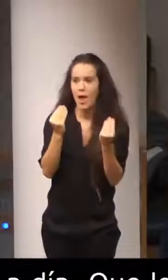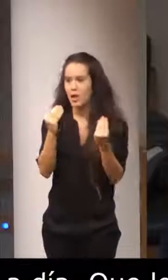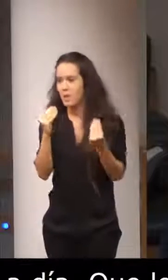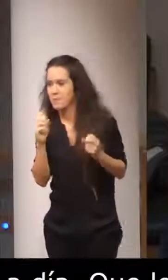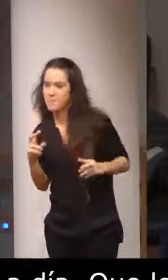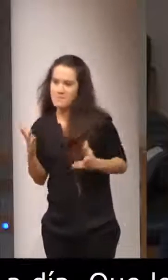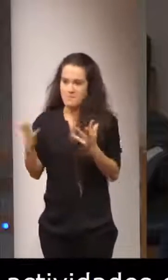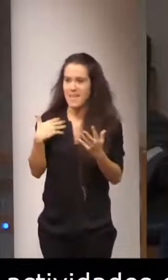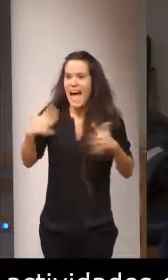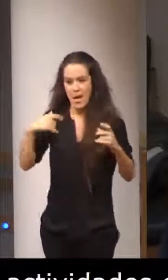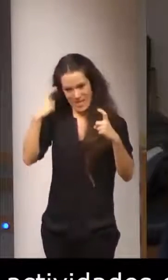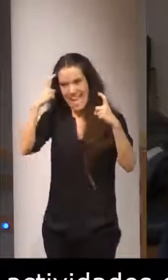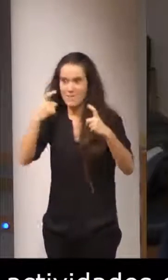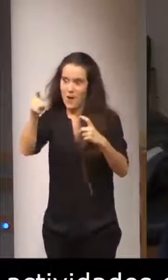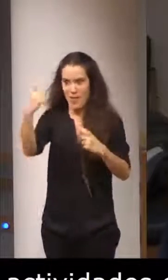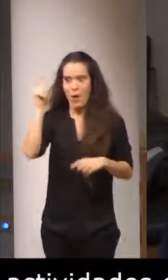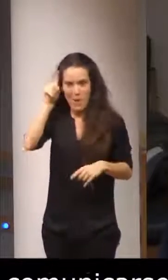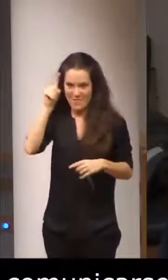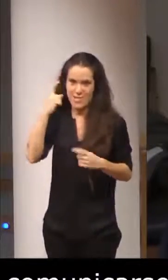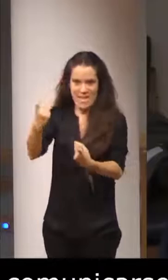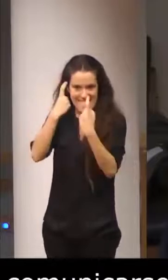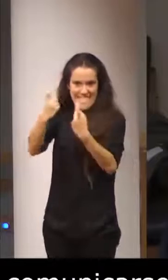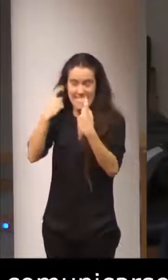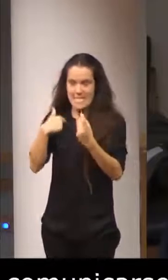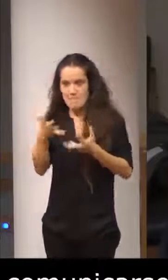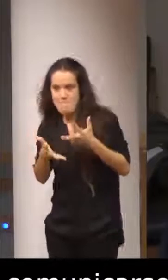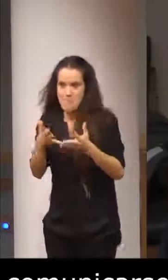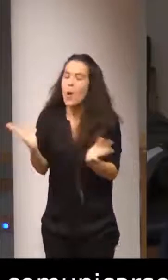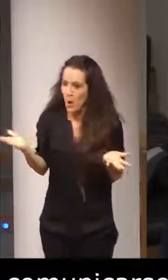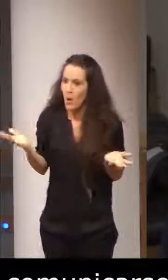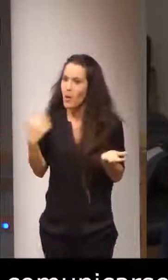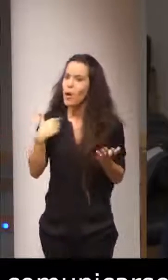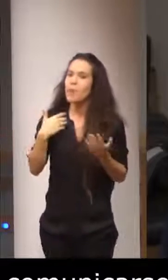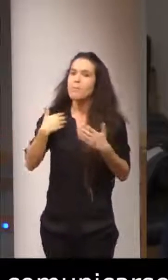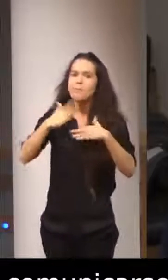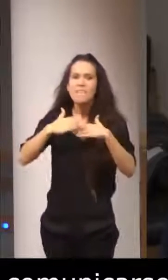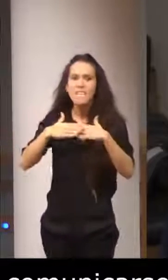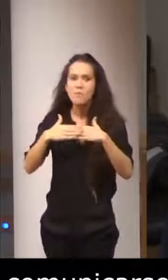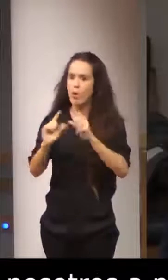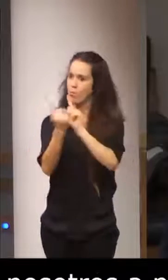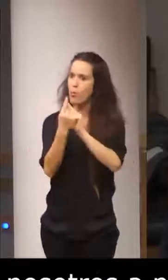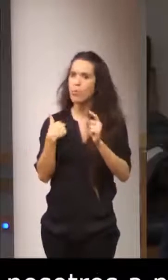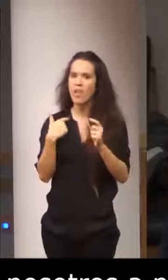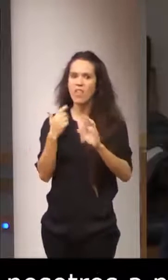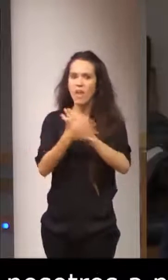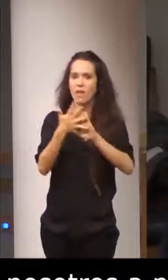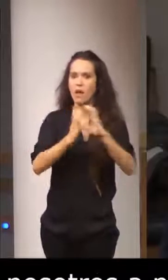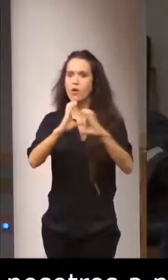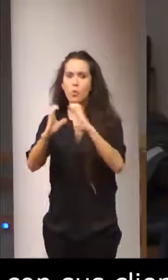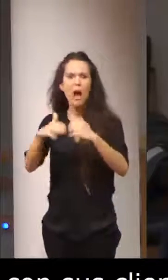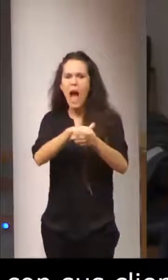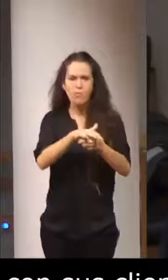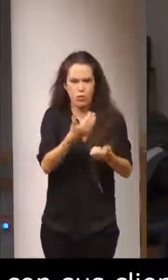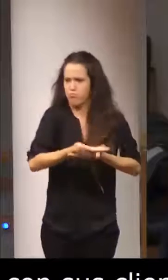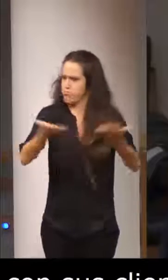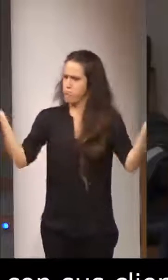a pesar del esfuerzo de la profe con sus clientes en el ámbito que sea pero que se vea también la lengua de signos